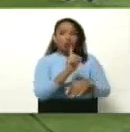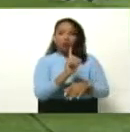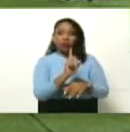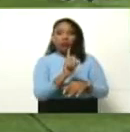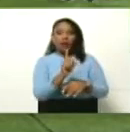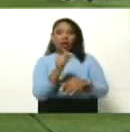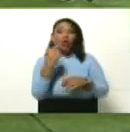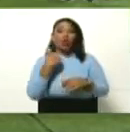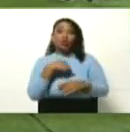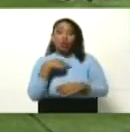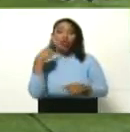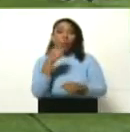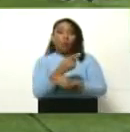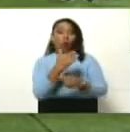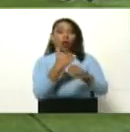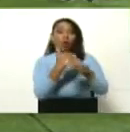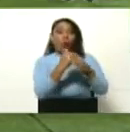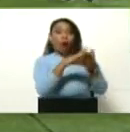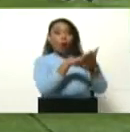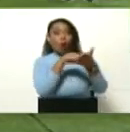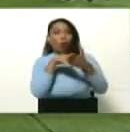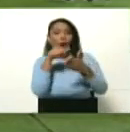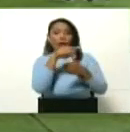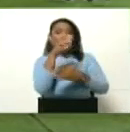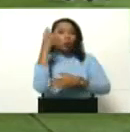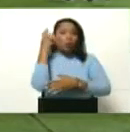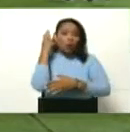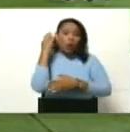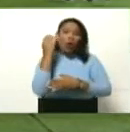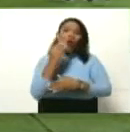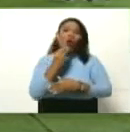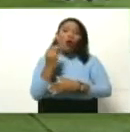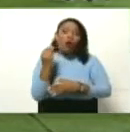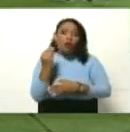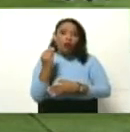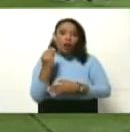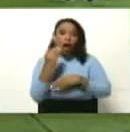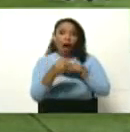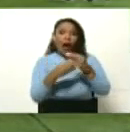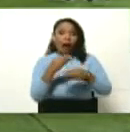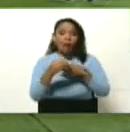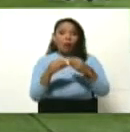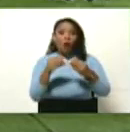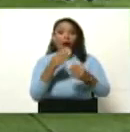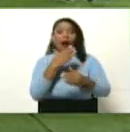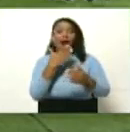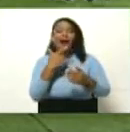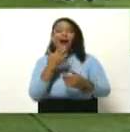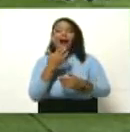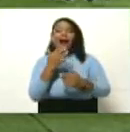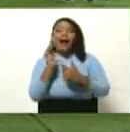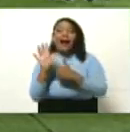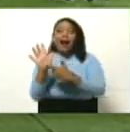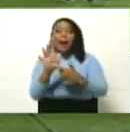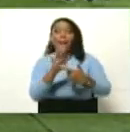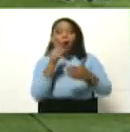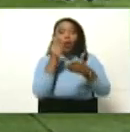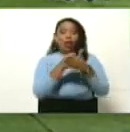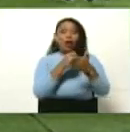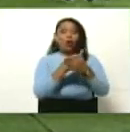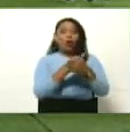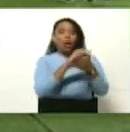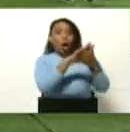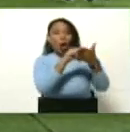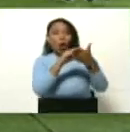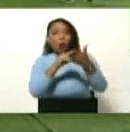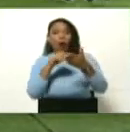así debemos ser, tomémoslo como ejemplo, las mujeres, las jóvenes. Tomémoslo como ejemplo de lucha, de batalla y también de